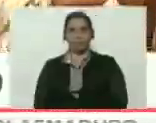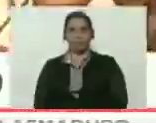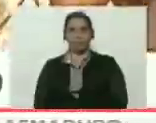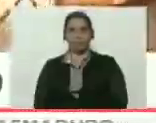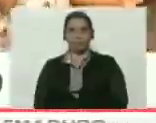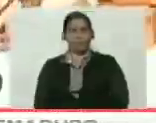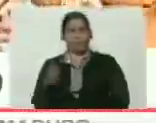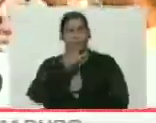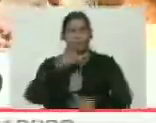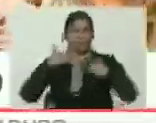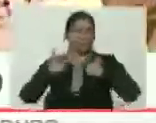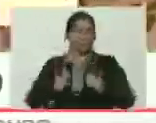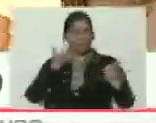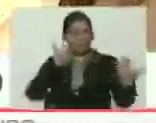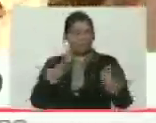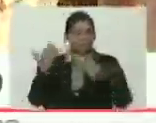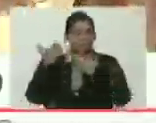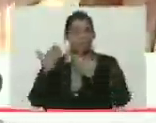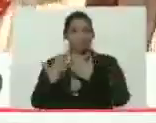Incansable.